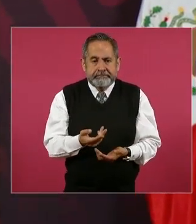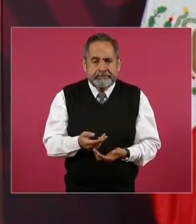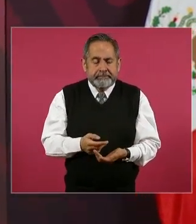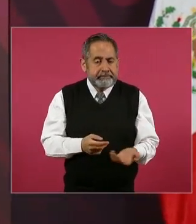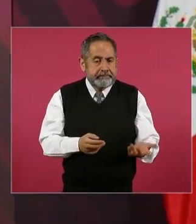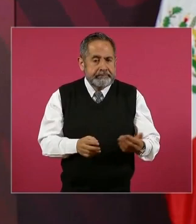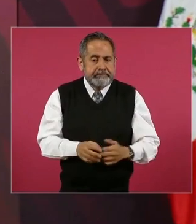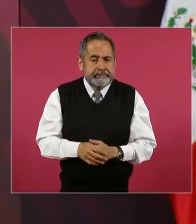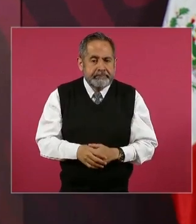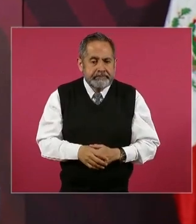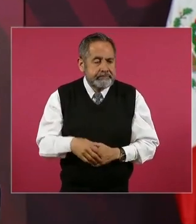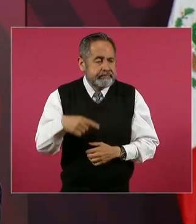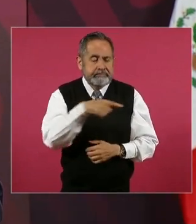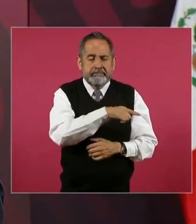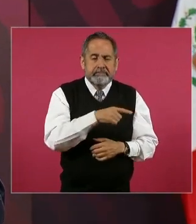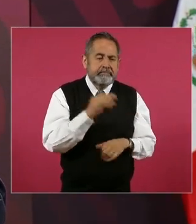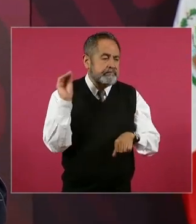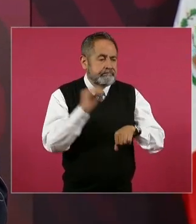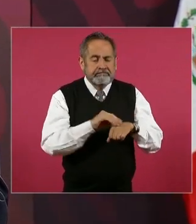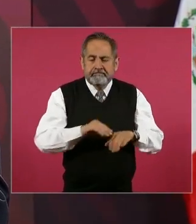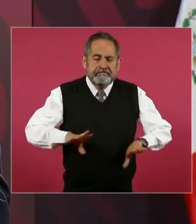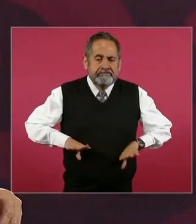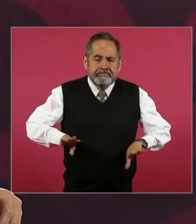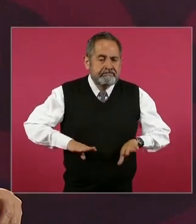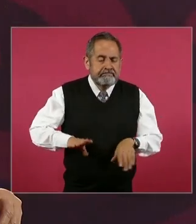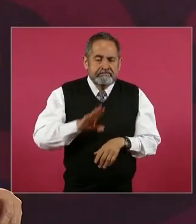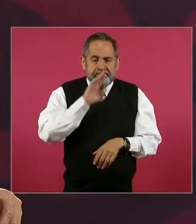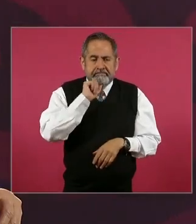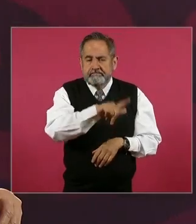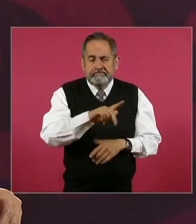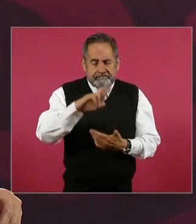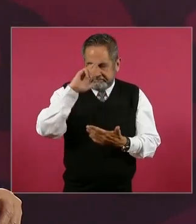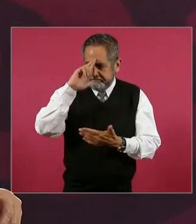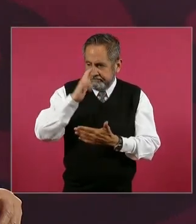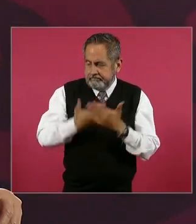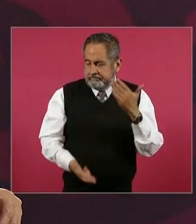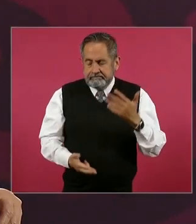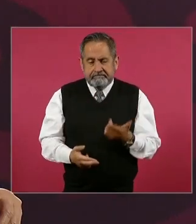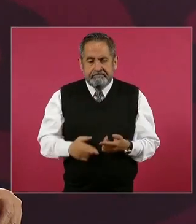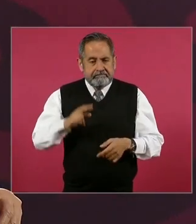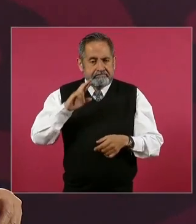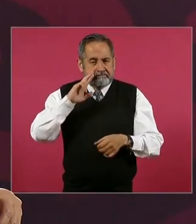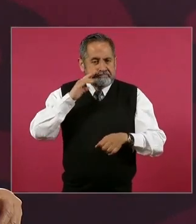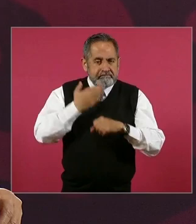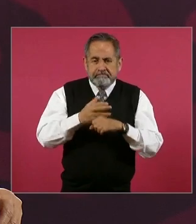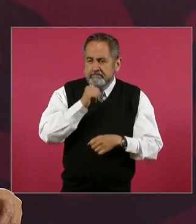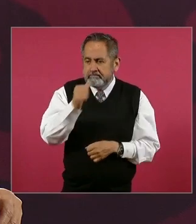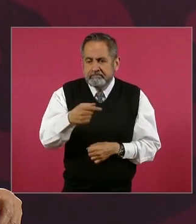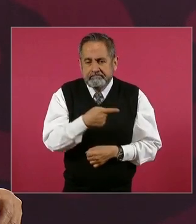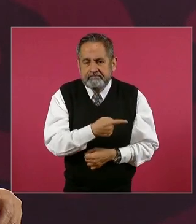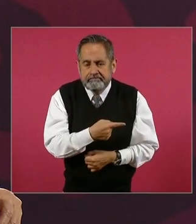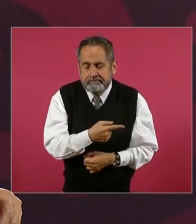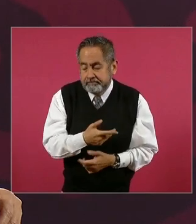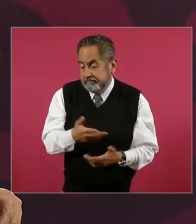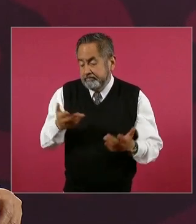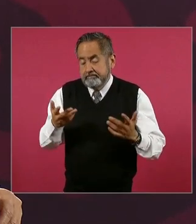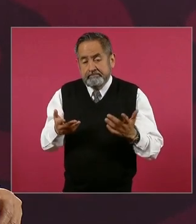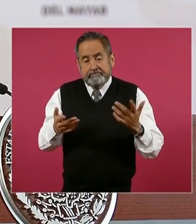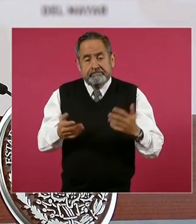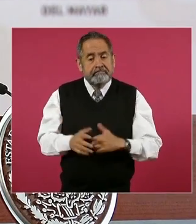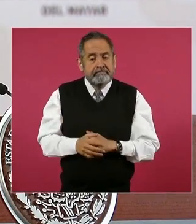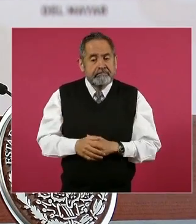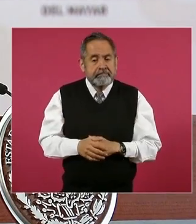eh actuaron de manera irresponsable más